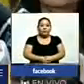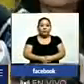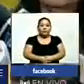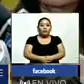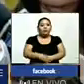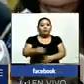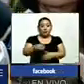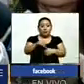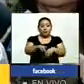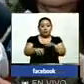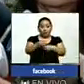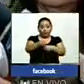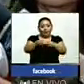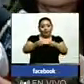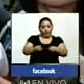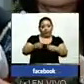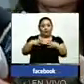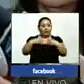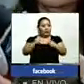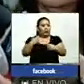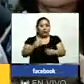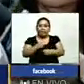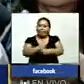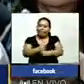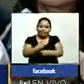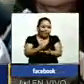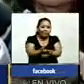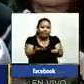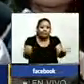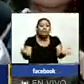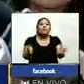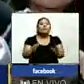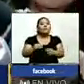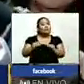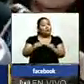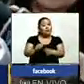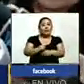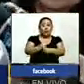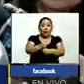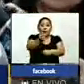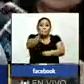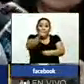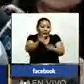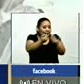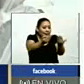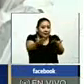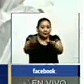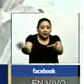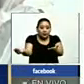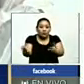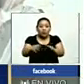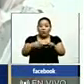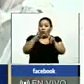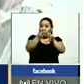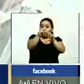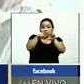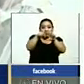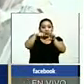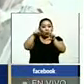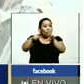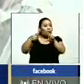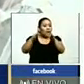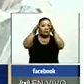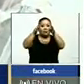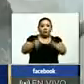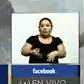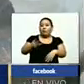La Secretaría de Salud está garantizando todos los recursos y está garantizando el medicamento, los insumos. Las cifras oficiales, ahorita tenemos